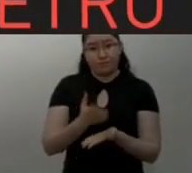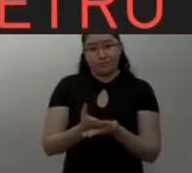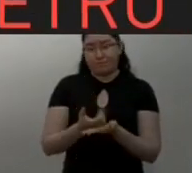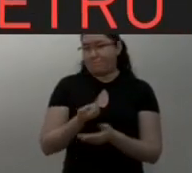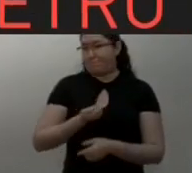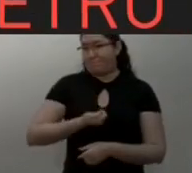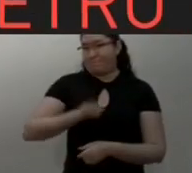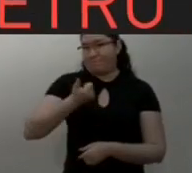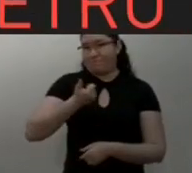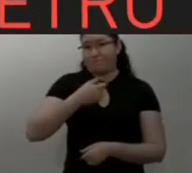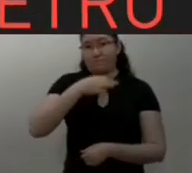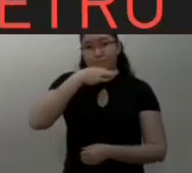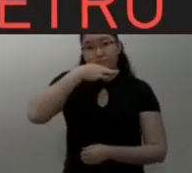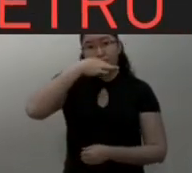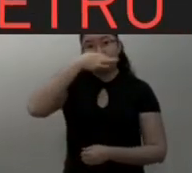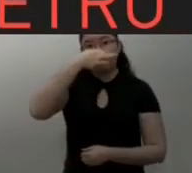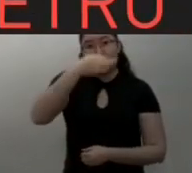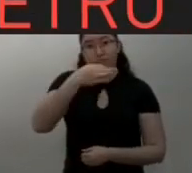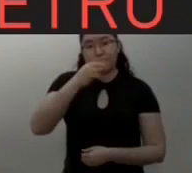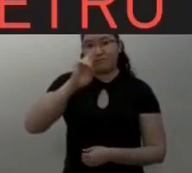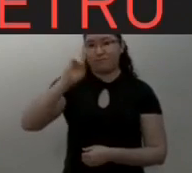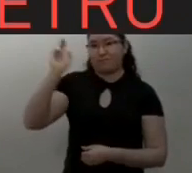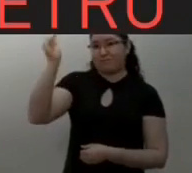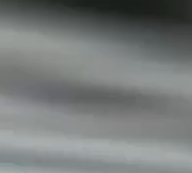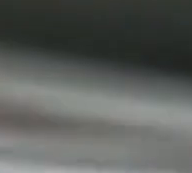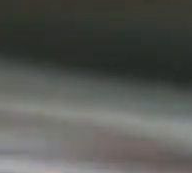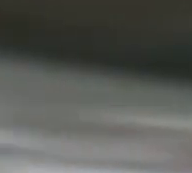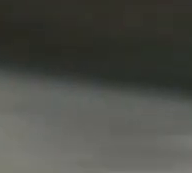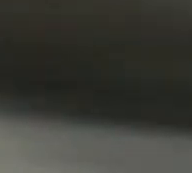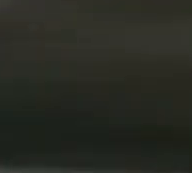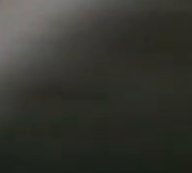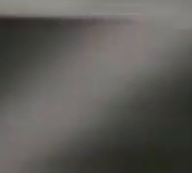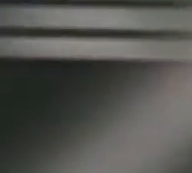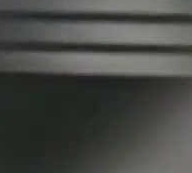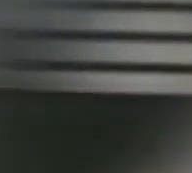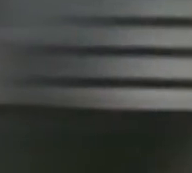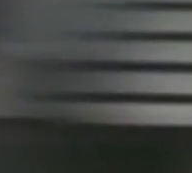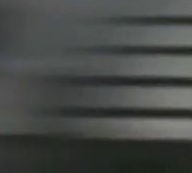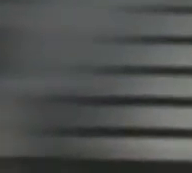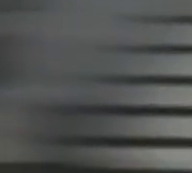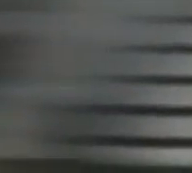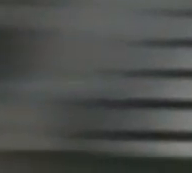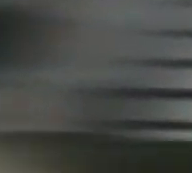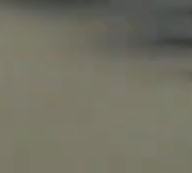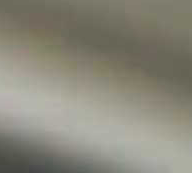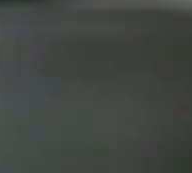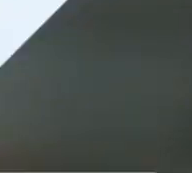el 2020 se inició la renovación del sistema eléctrico del metro. De Pisa y Corre, Karina Muñoz.